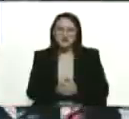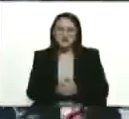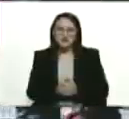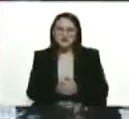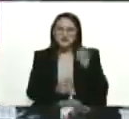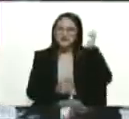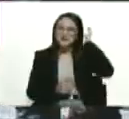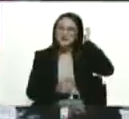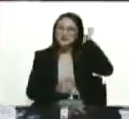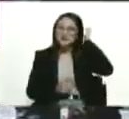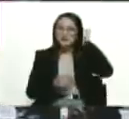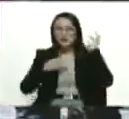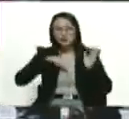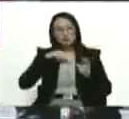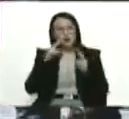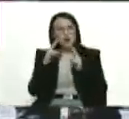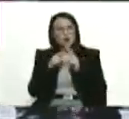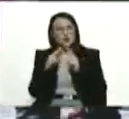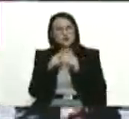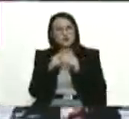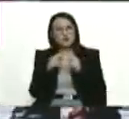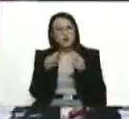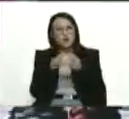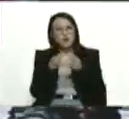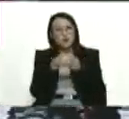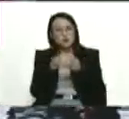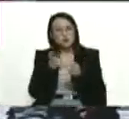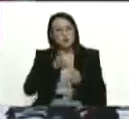Nosotros conocemos al militante chavista